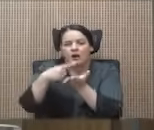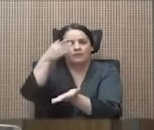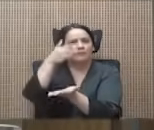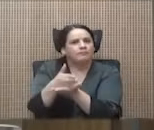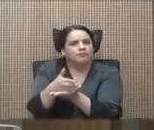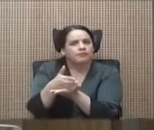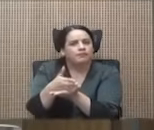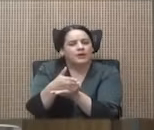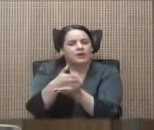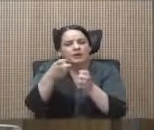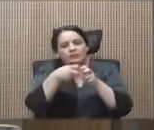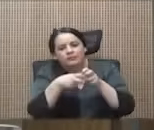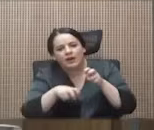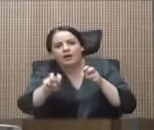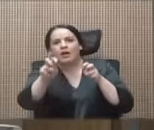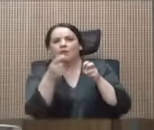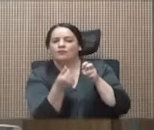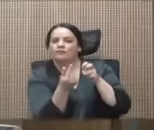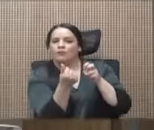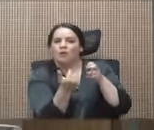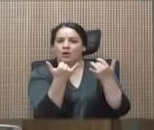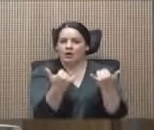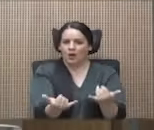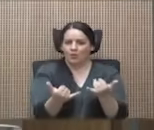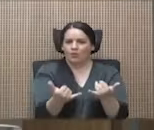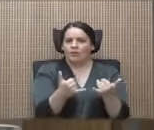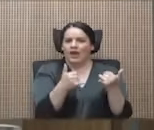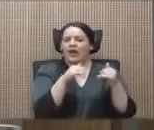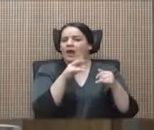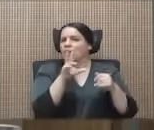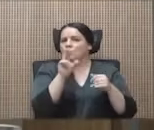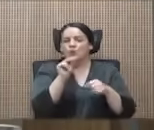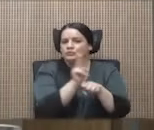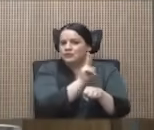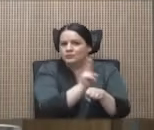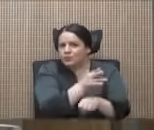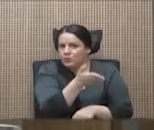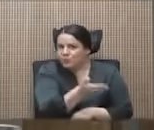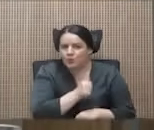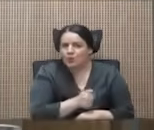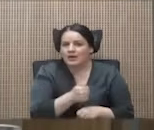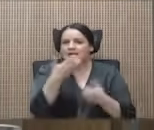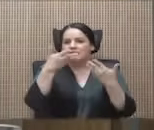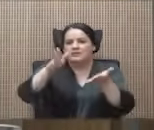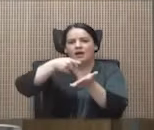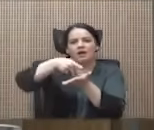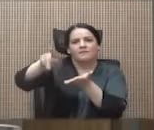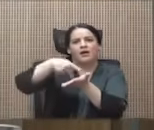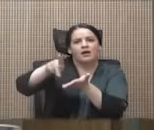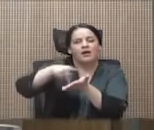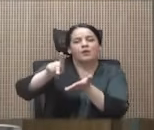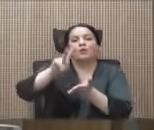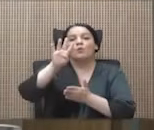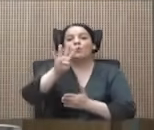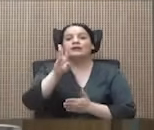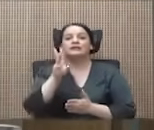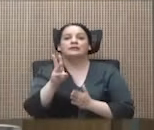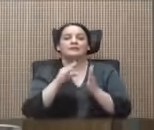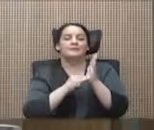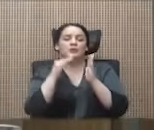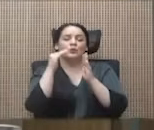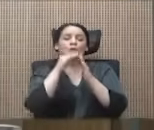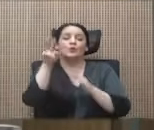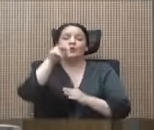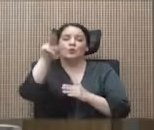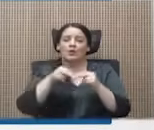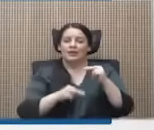de estos fondos que hoy tenemos ociosos y que ya hemos pagado 46 millones de colones en intereses?